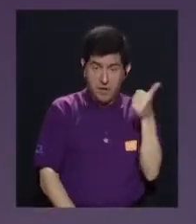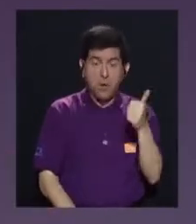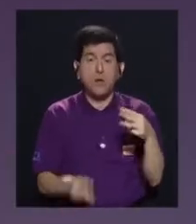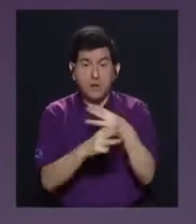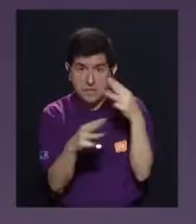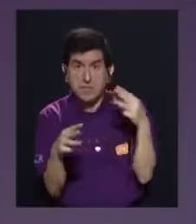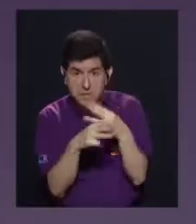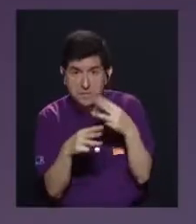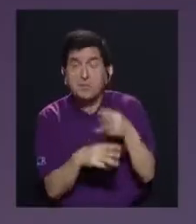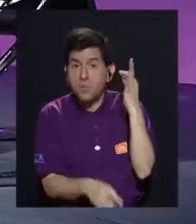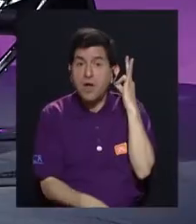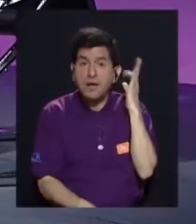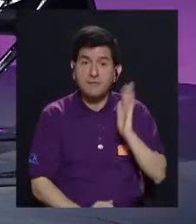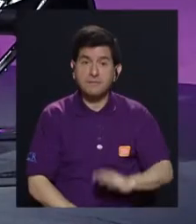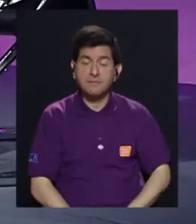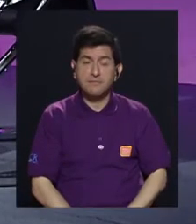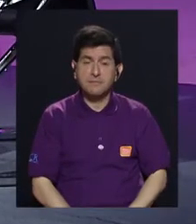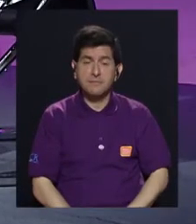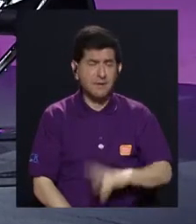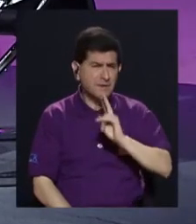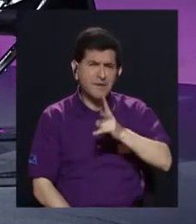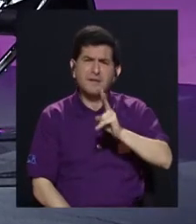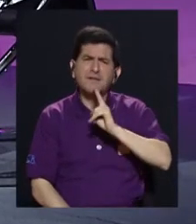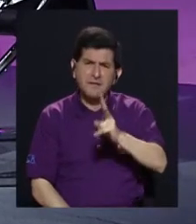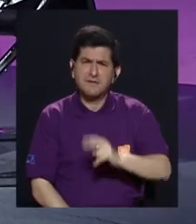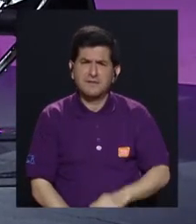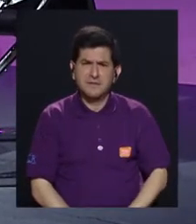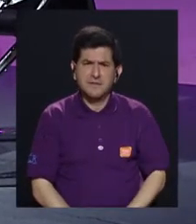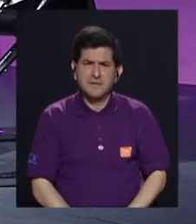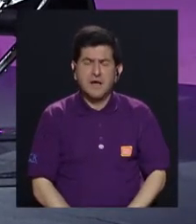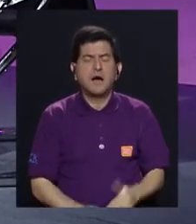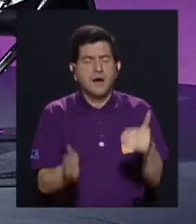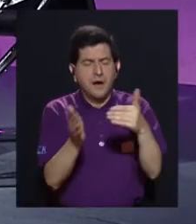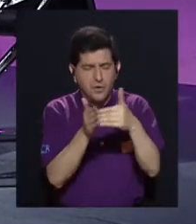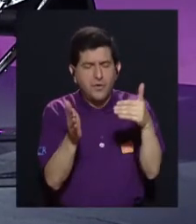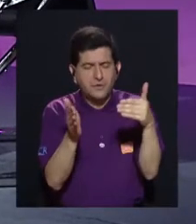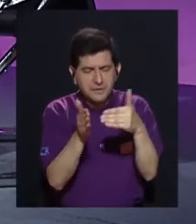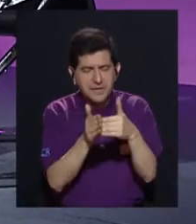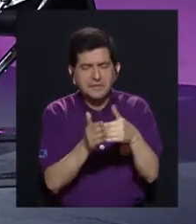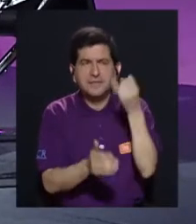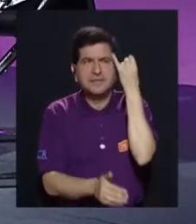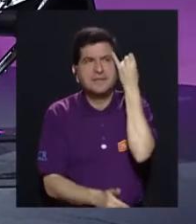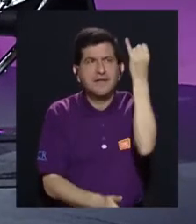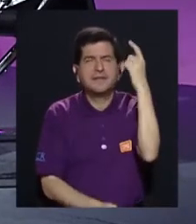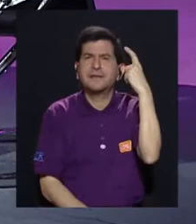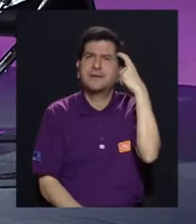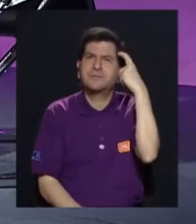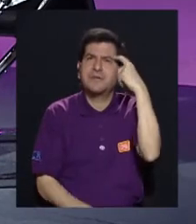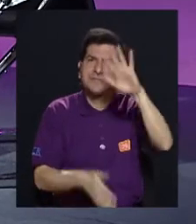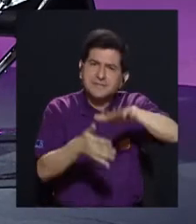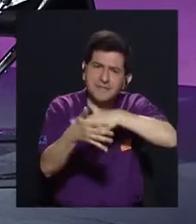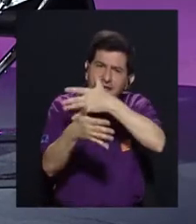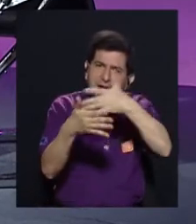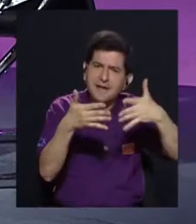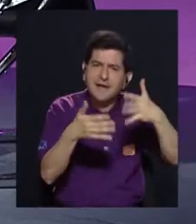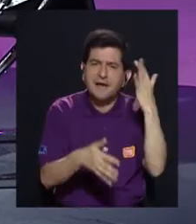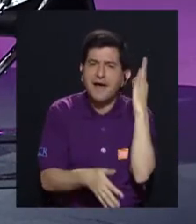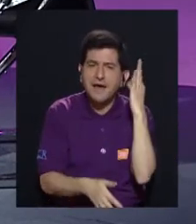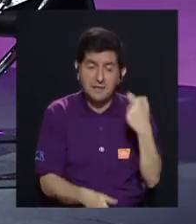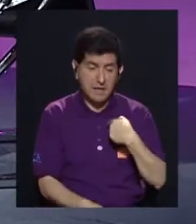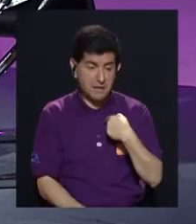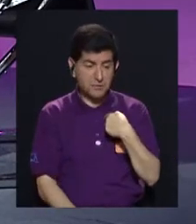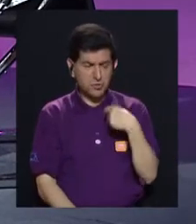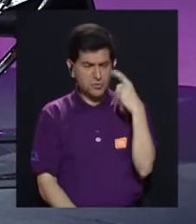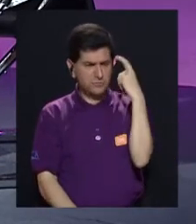son mujeres entonces realmente cuando y vuelvo al punto cuando pensamos cuál es la agenda de las mujeres yo